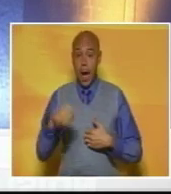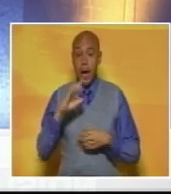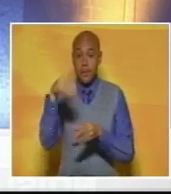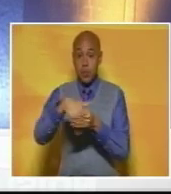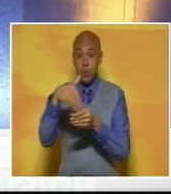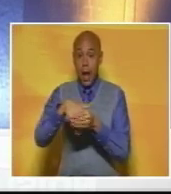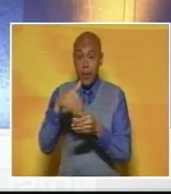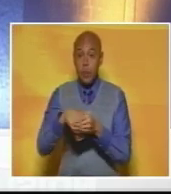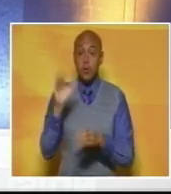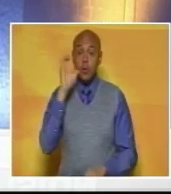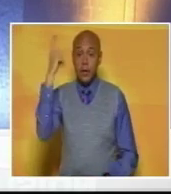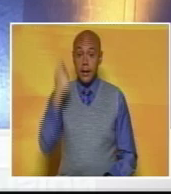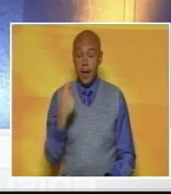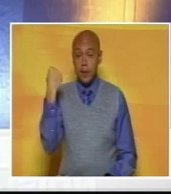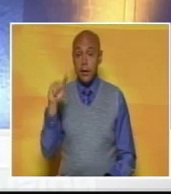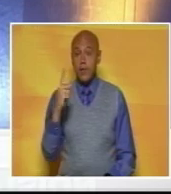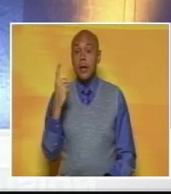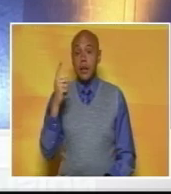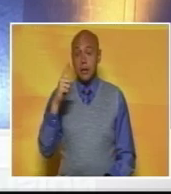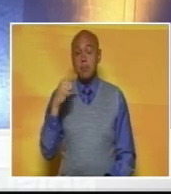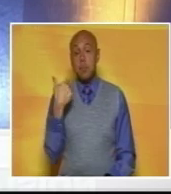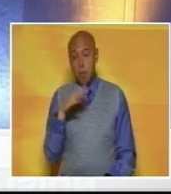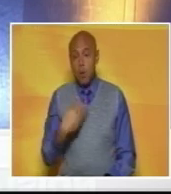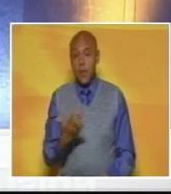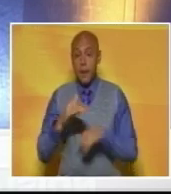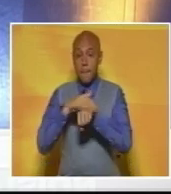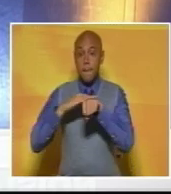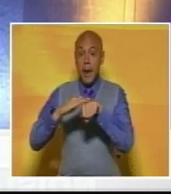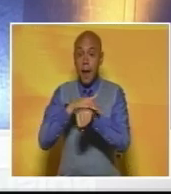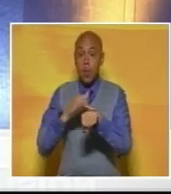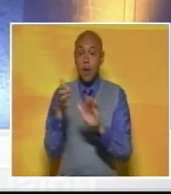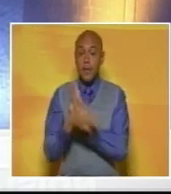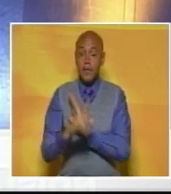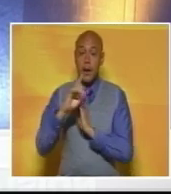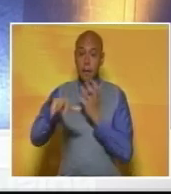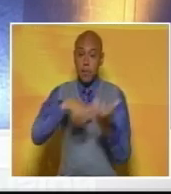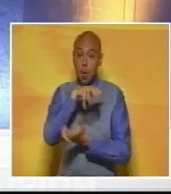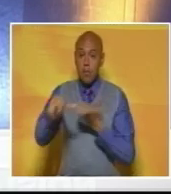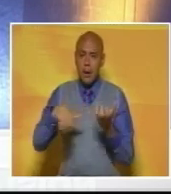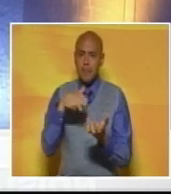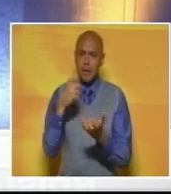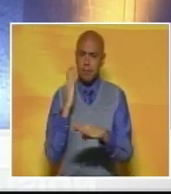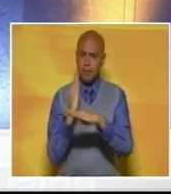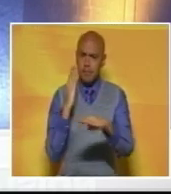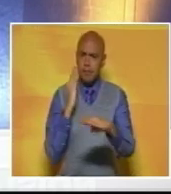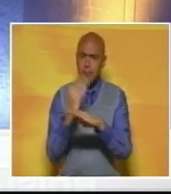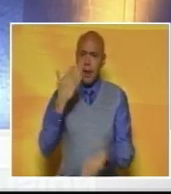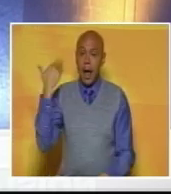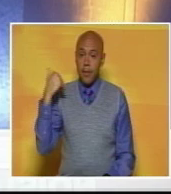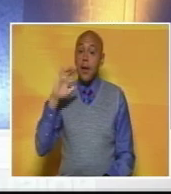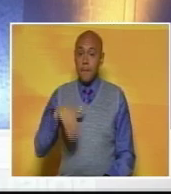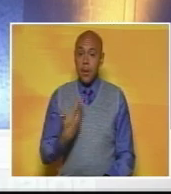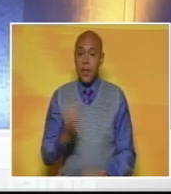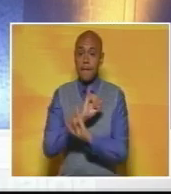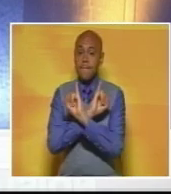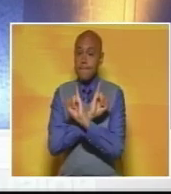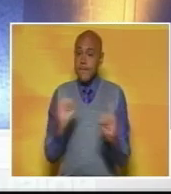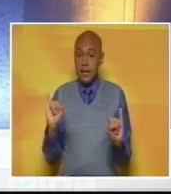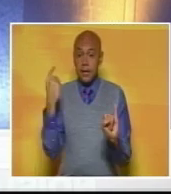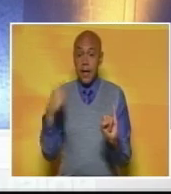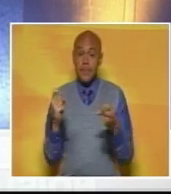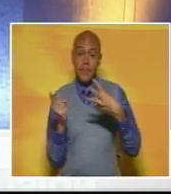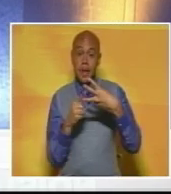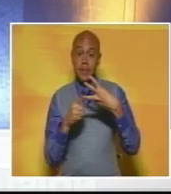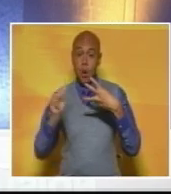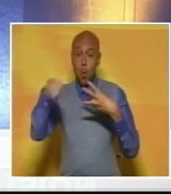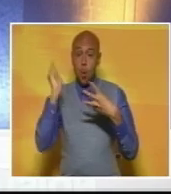en el Senado, en la que se espera sea absuelto de los cargos de abuso de poder y obstrucción del Congreso, lo que pondría fin al tercer juicio político